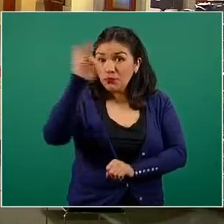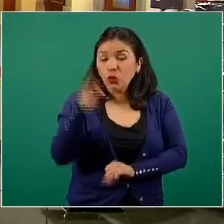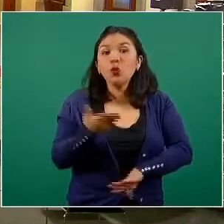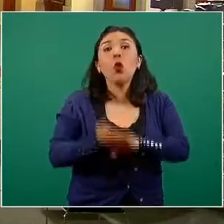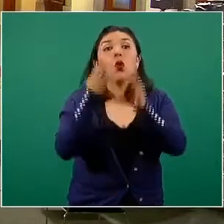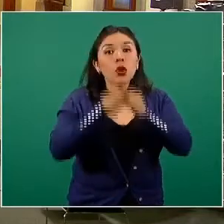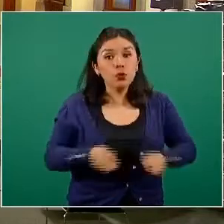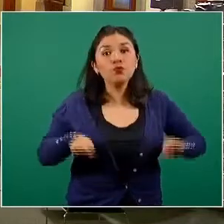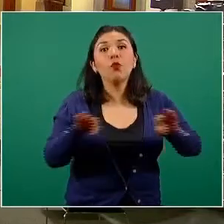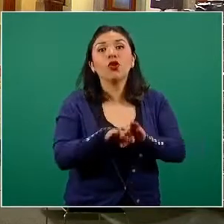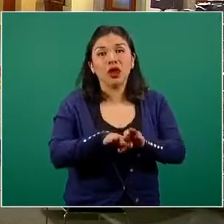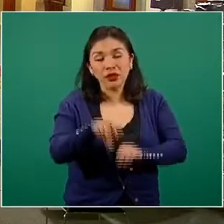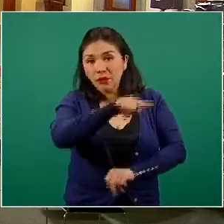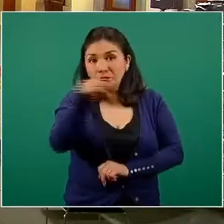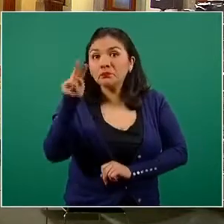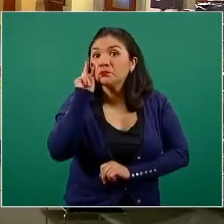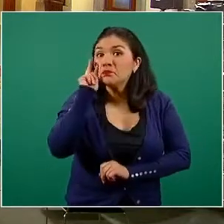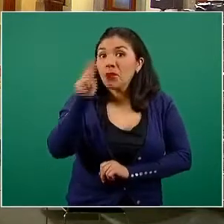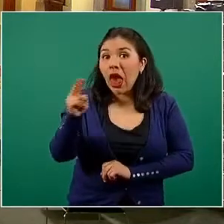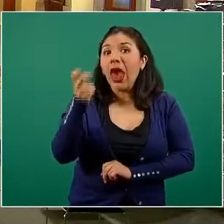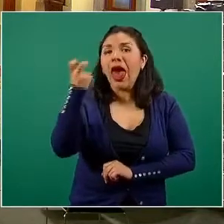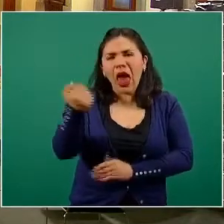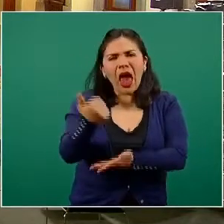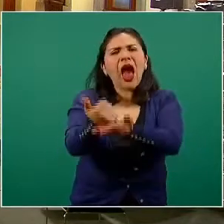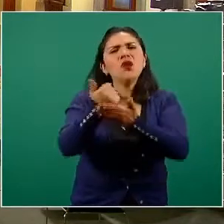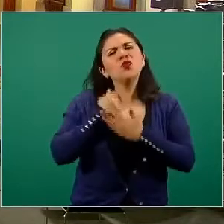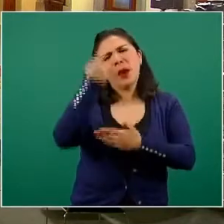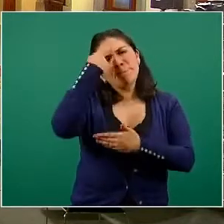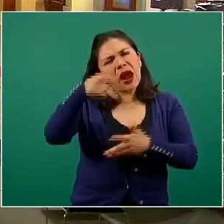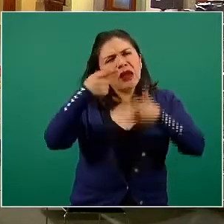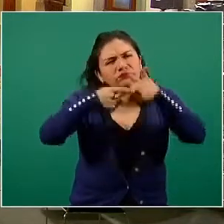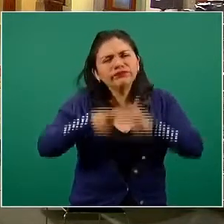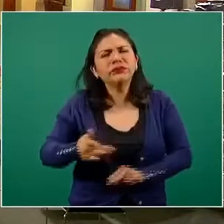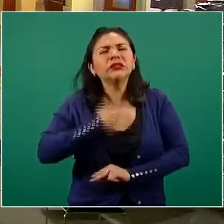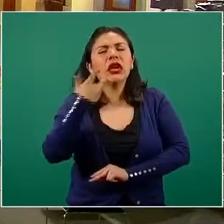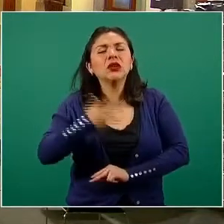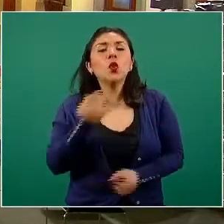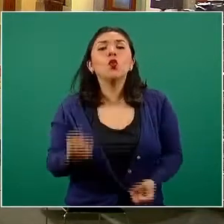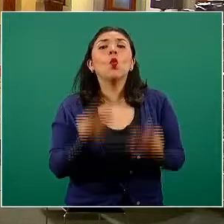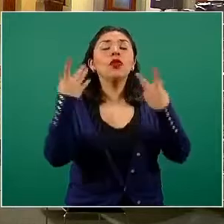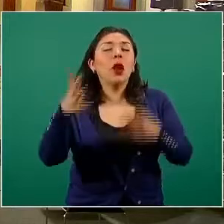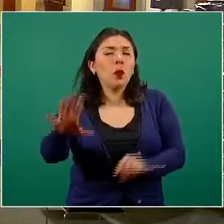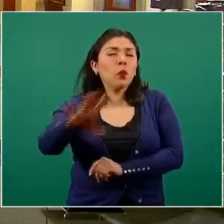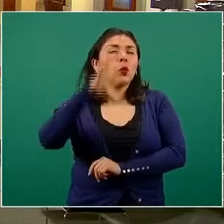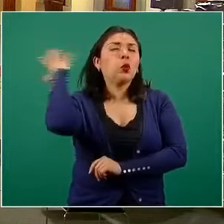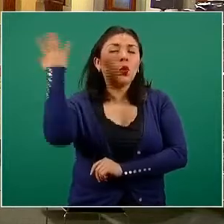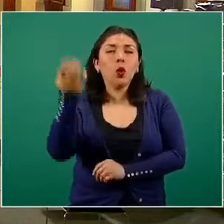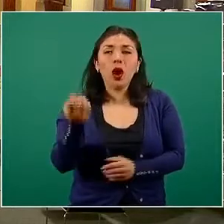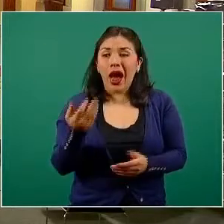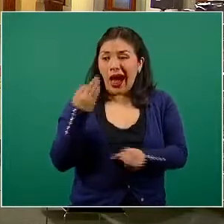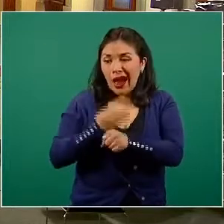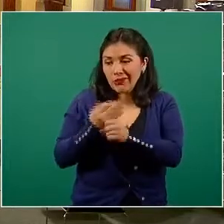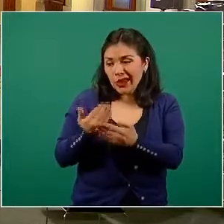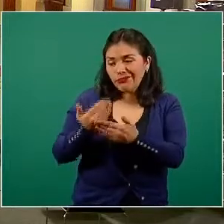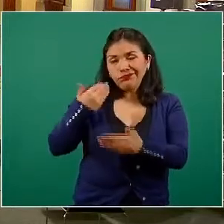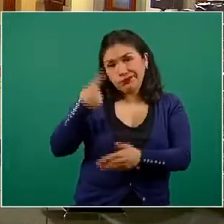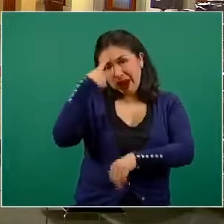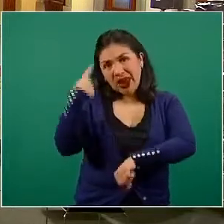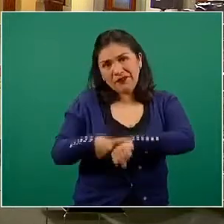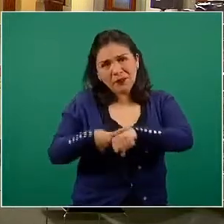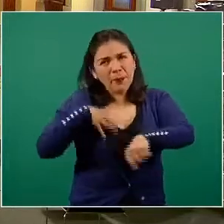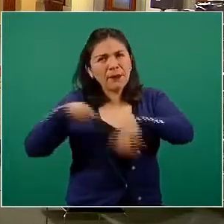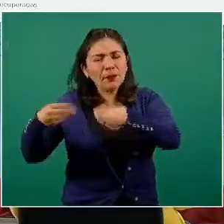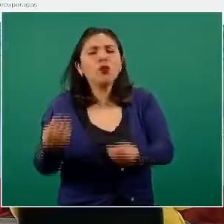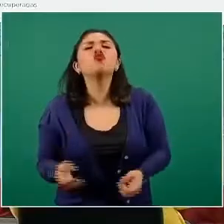importante, es un porcentaje que nos ayuda a estimar también la velocidad que pueda tener reciente en la epidemia,